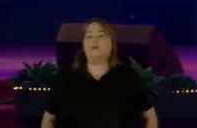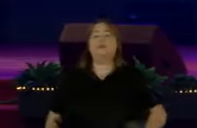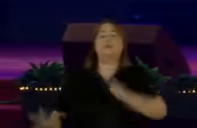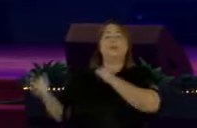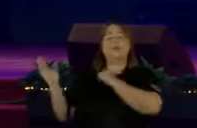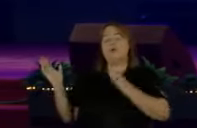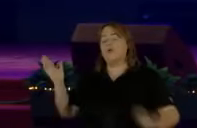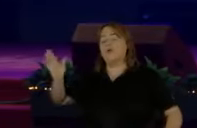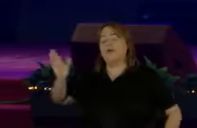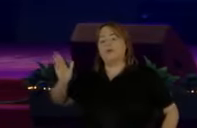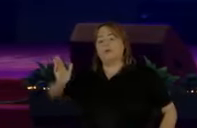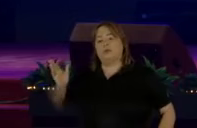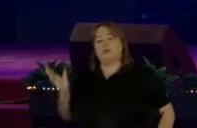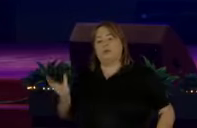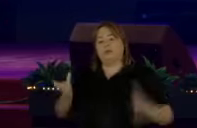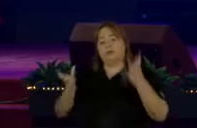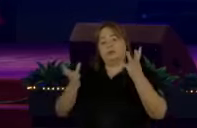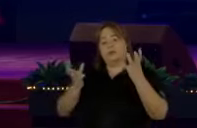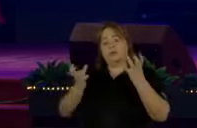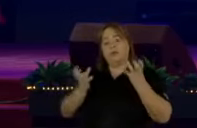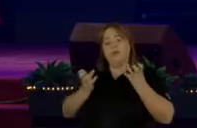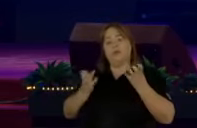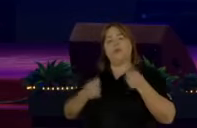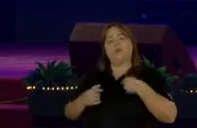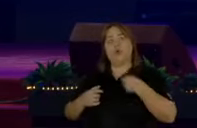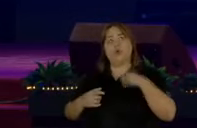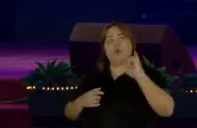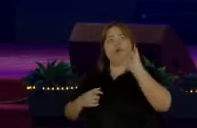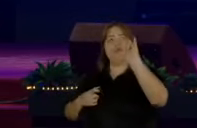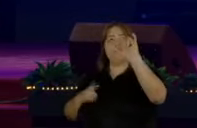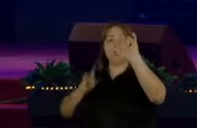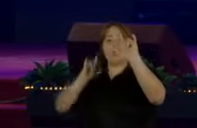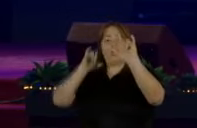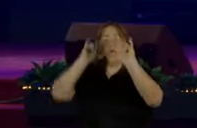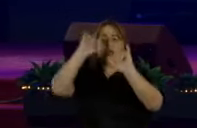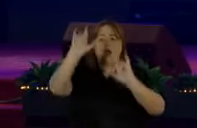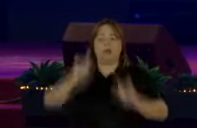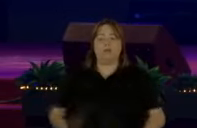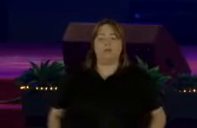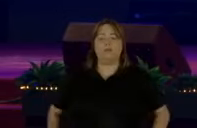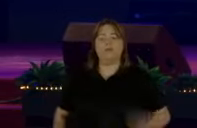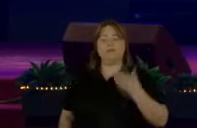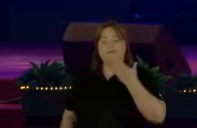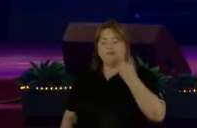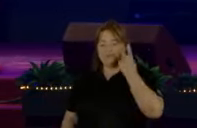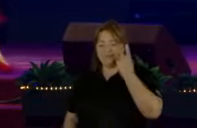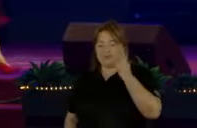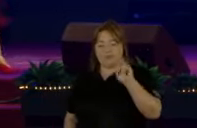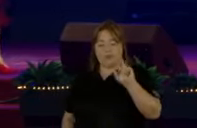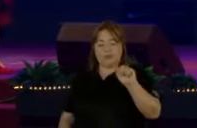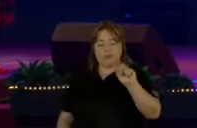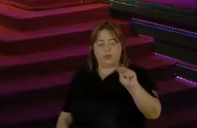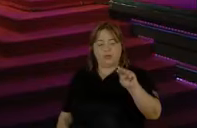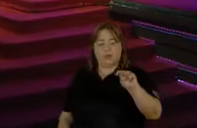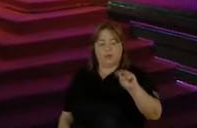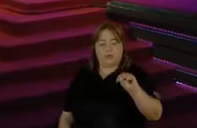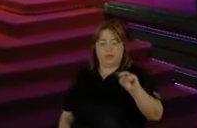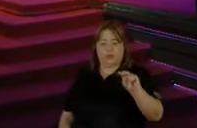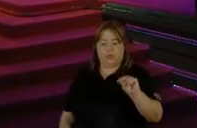Señor, yo te amo. Ramoncito, qué bueno verte tan grande. Hoy más